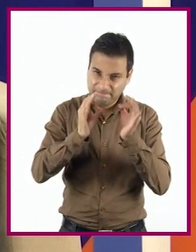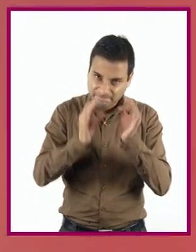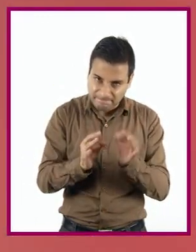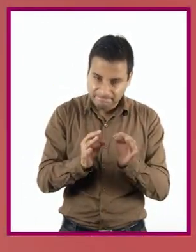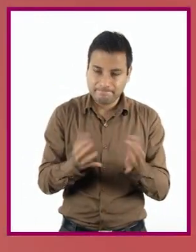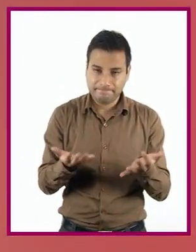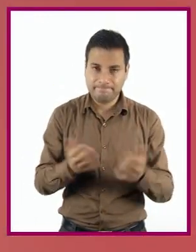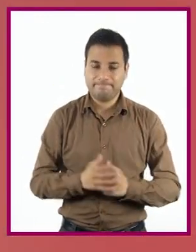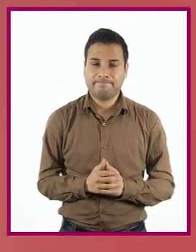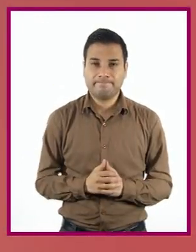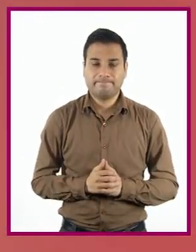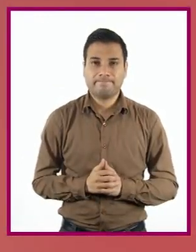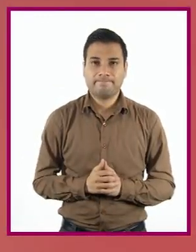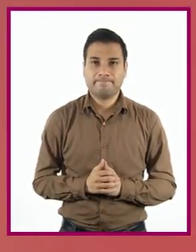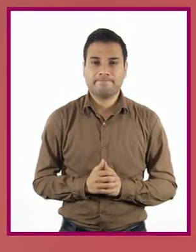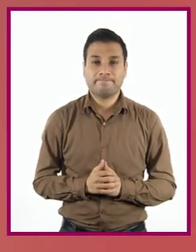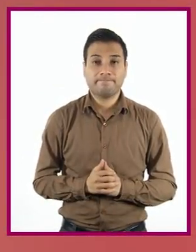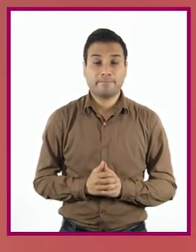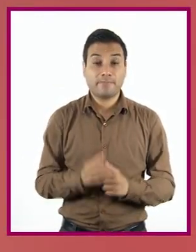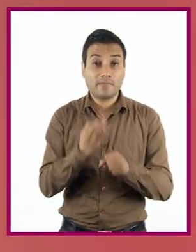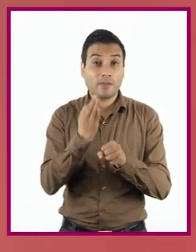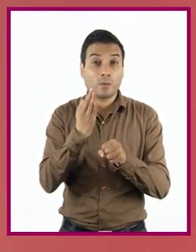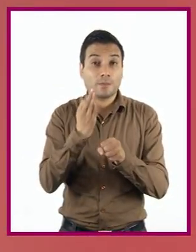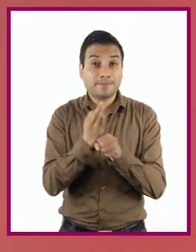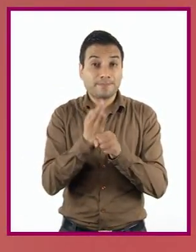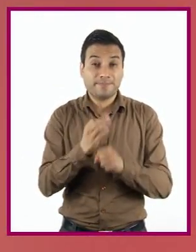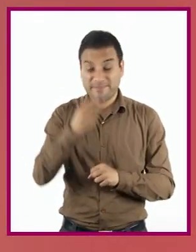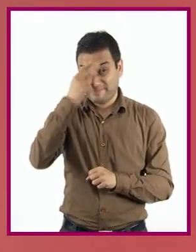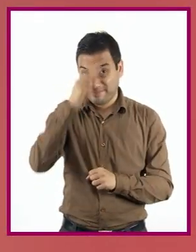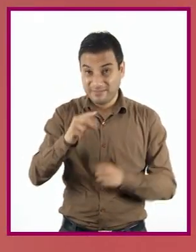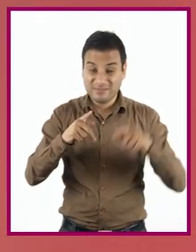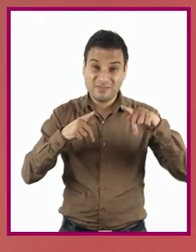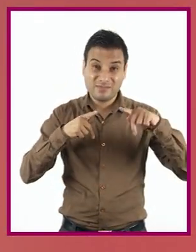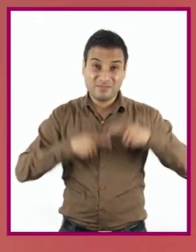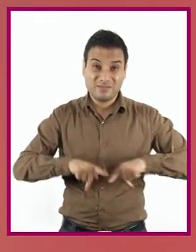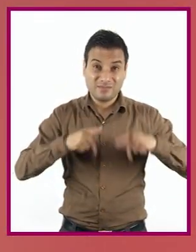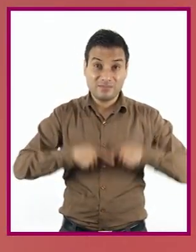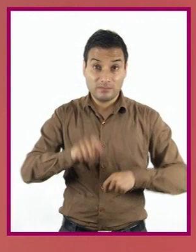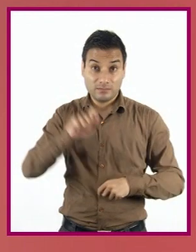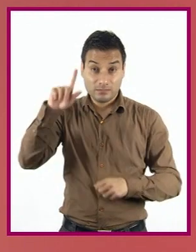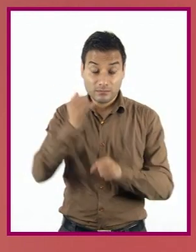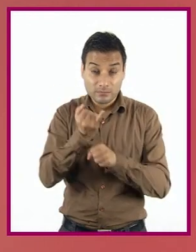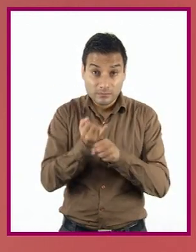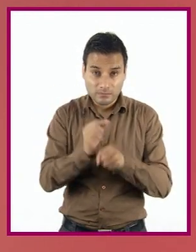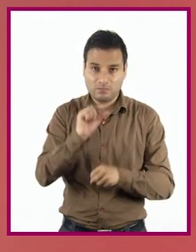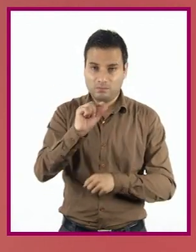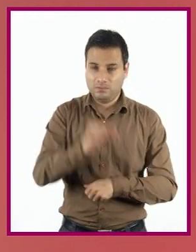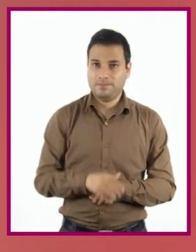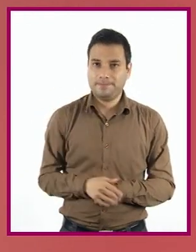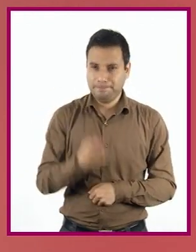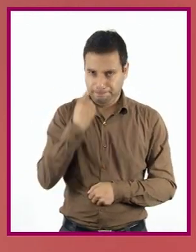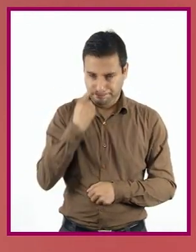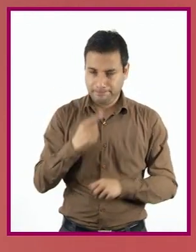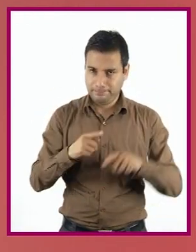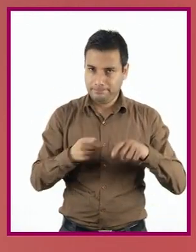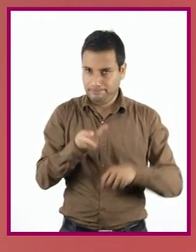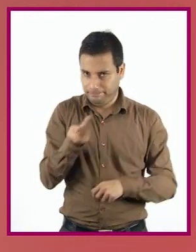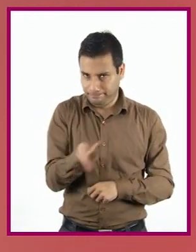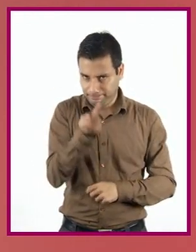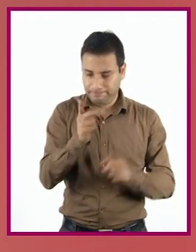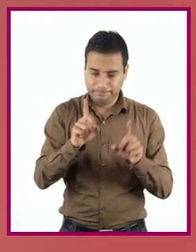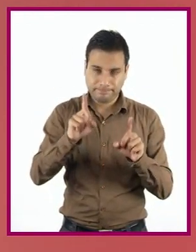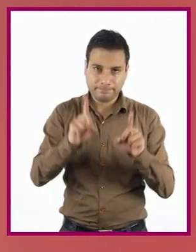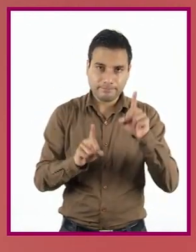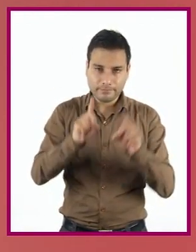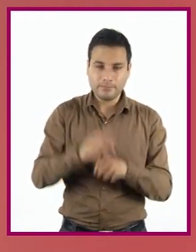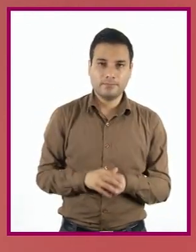maestra. Ante el escaso número de investigadores en México, la audiencia expresa las siguientes dudas. La maestra